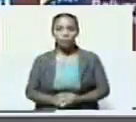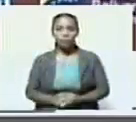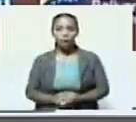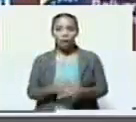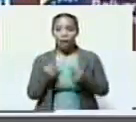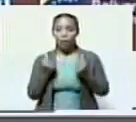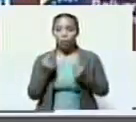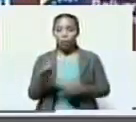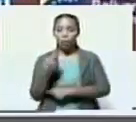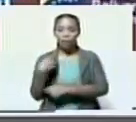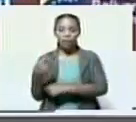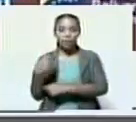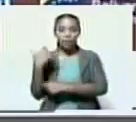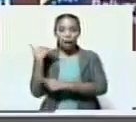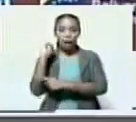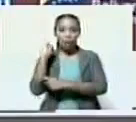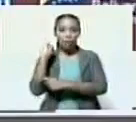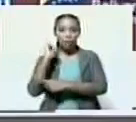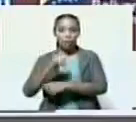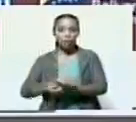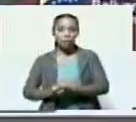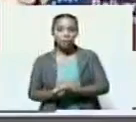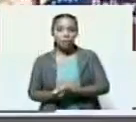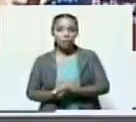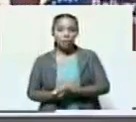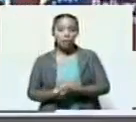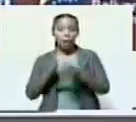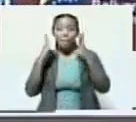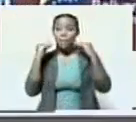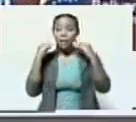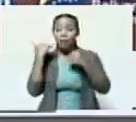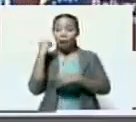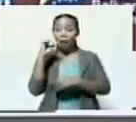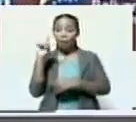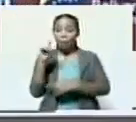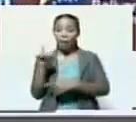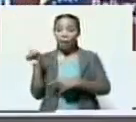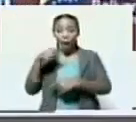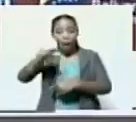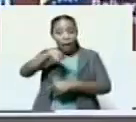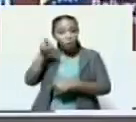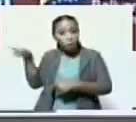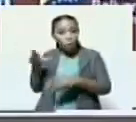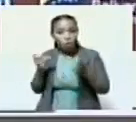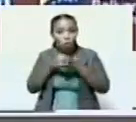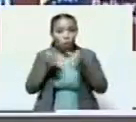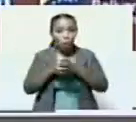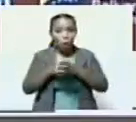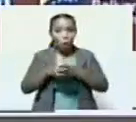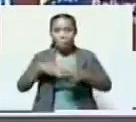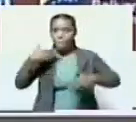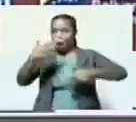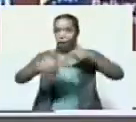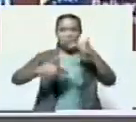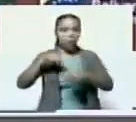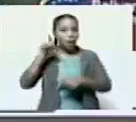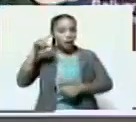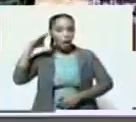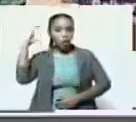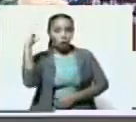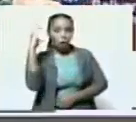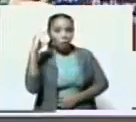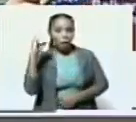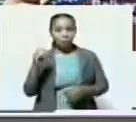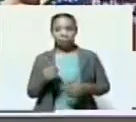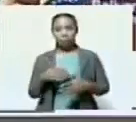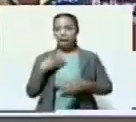económica, financiera que tiene y por la experiencia que tienen todos estos grupos criminales en Colombia de a sus